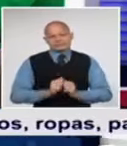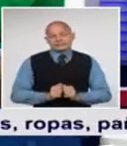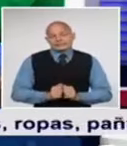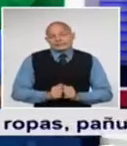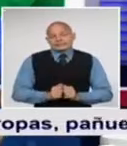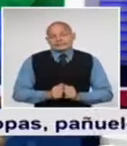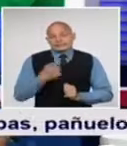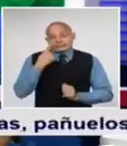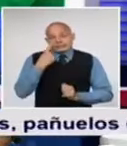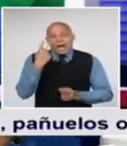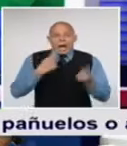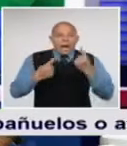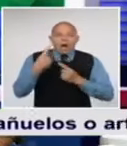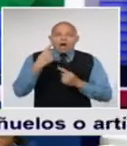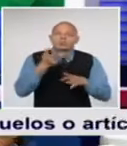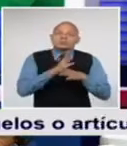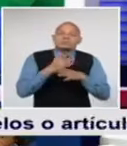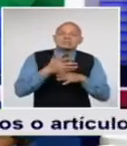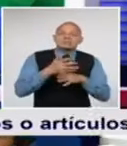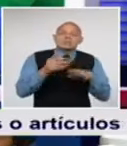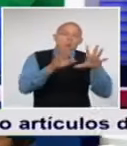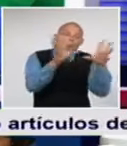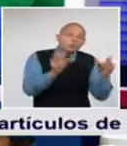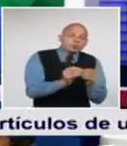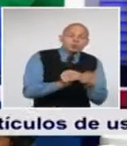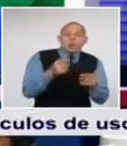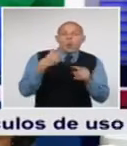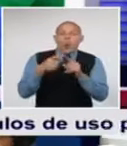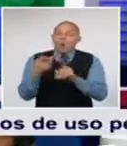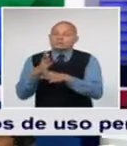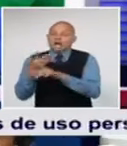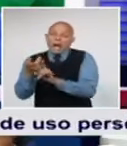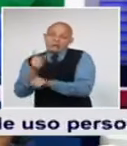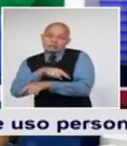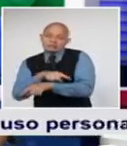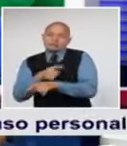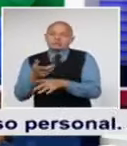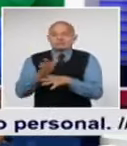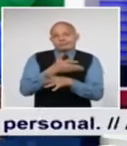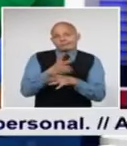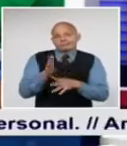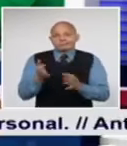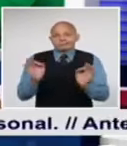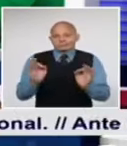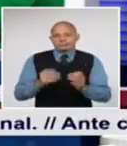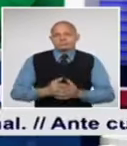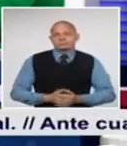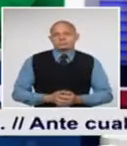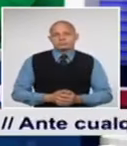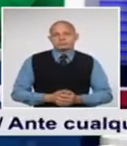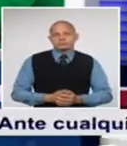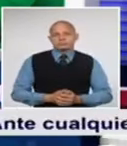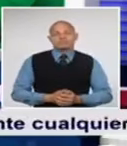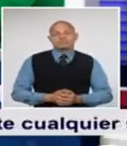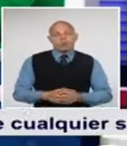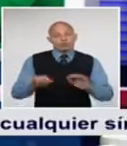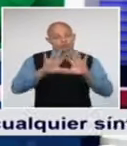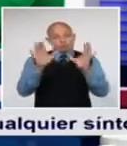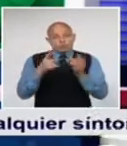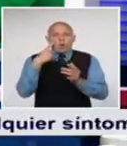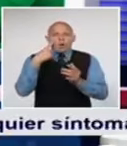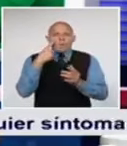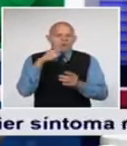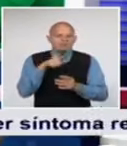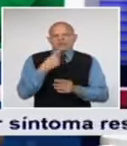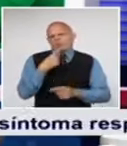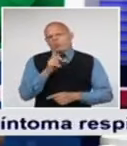ver con toda la historia de la pandemia, es el acumulado, pero otros no menos importantes y no menos que